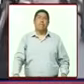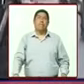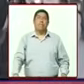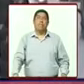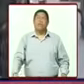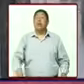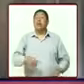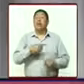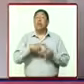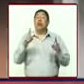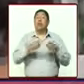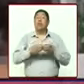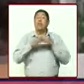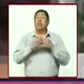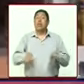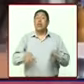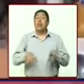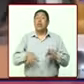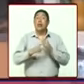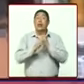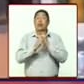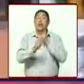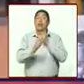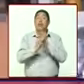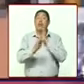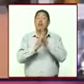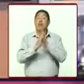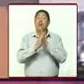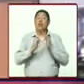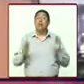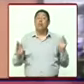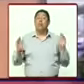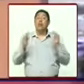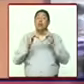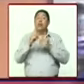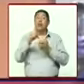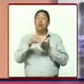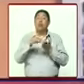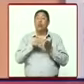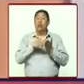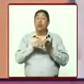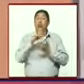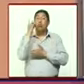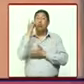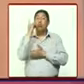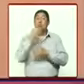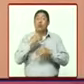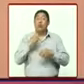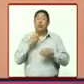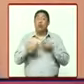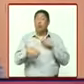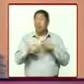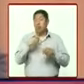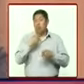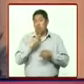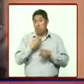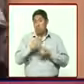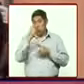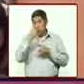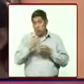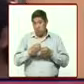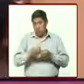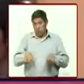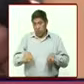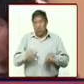Pero si de pérdidas hablamos, desde la terminal de buses de La Paz se informa que 1 millón de bolivianos por día de bloqueo se pierden. Además,